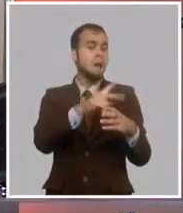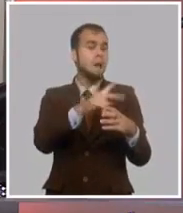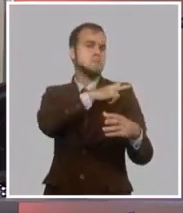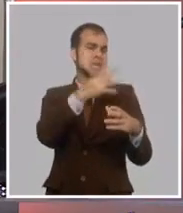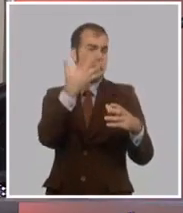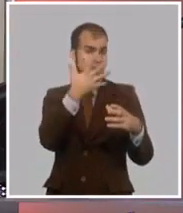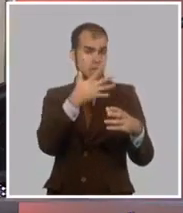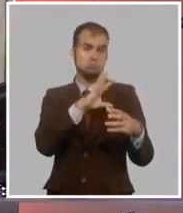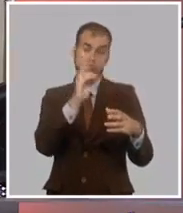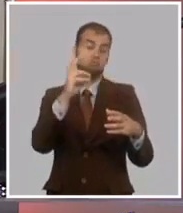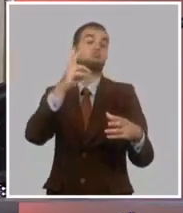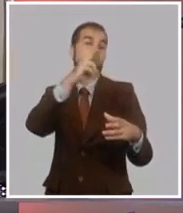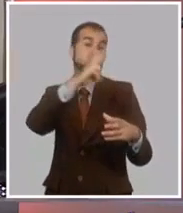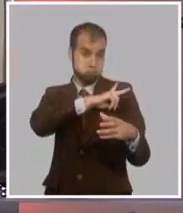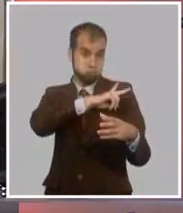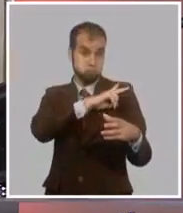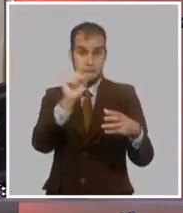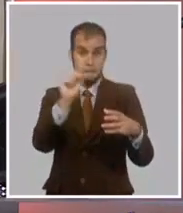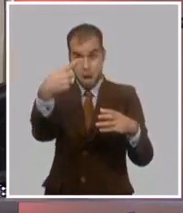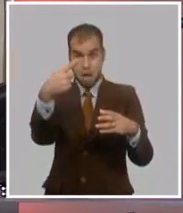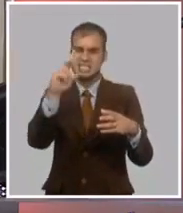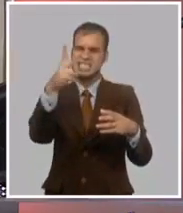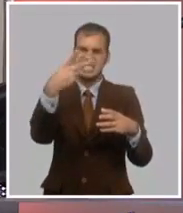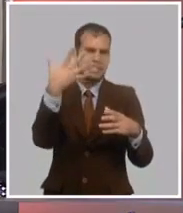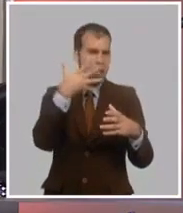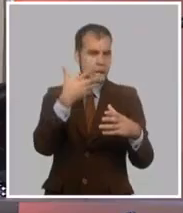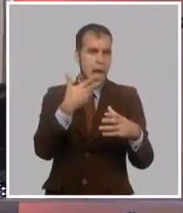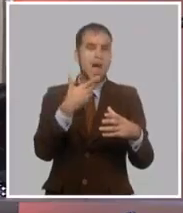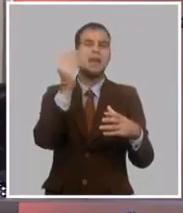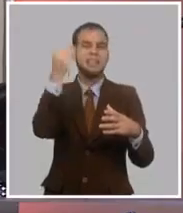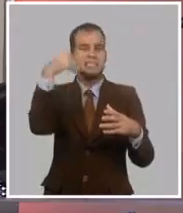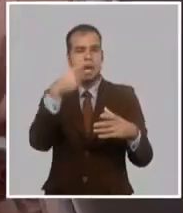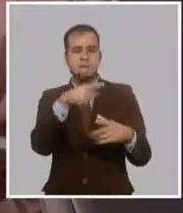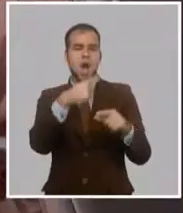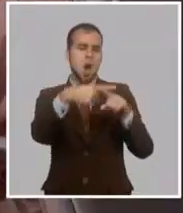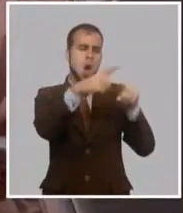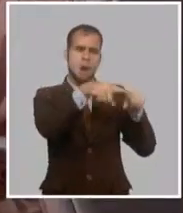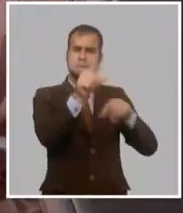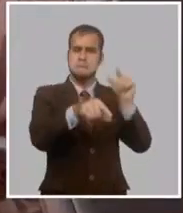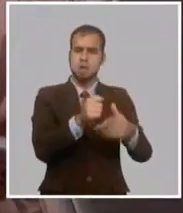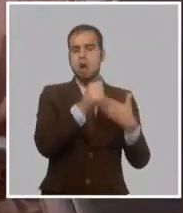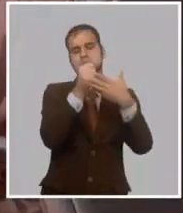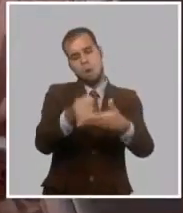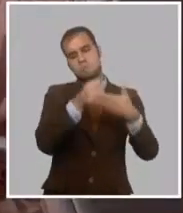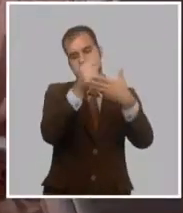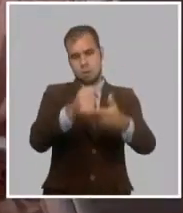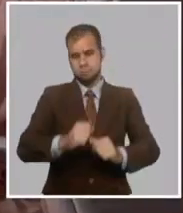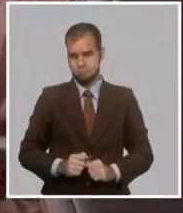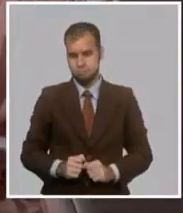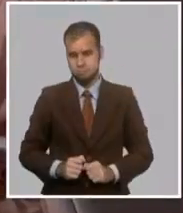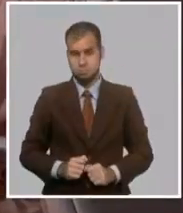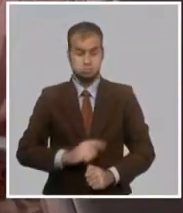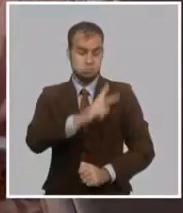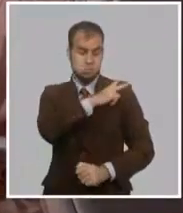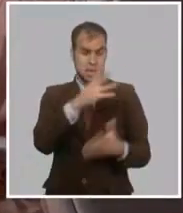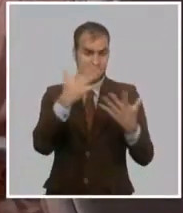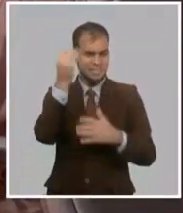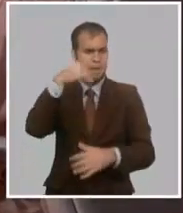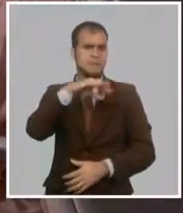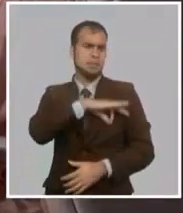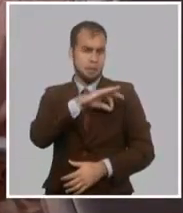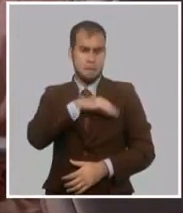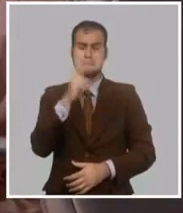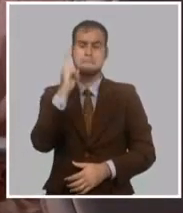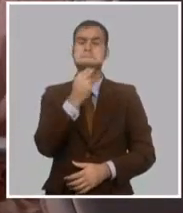ayudaba, desde luego, mucha gente que ayudaba y que se fueron incorporando a ayudar, pero la dirección del partido eran dos personas, el delegado siempre